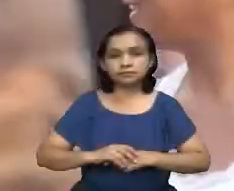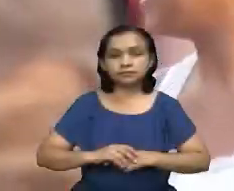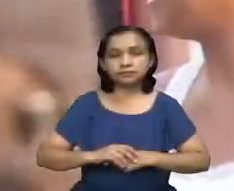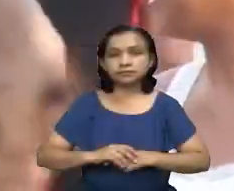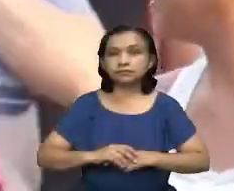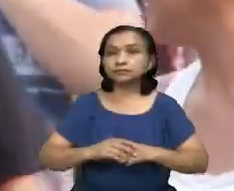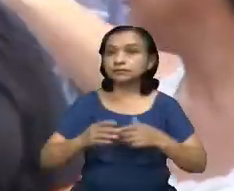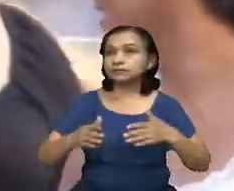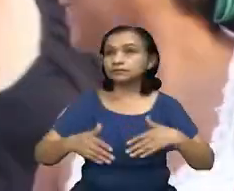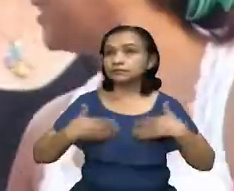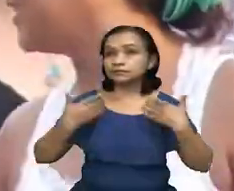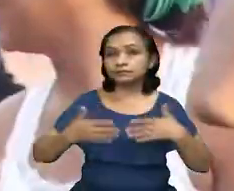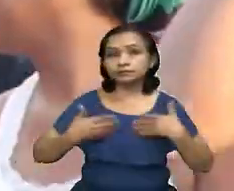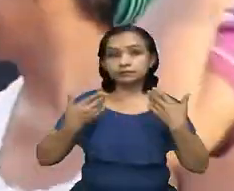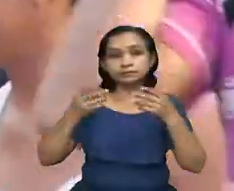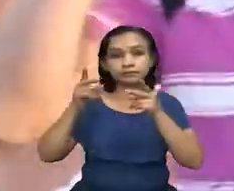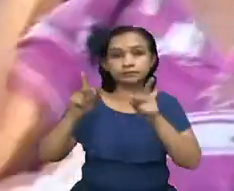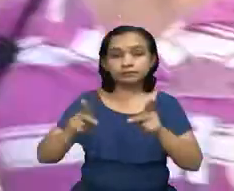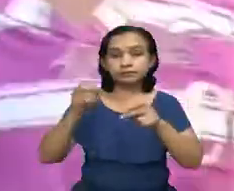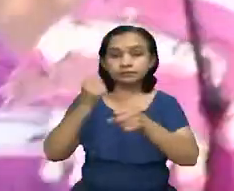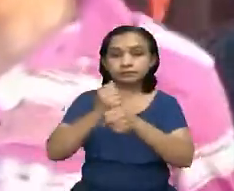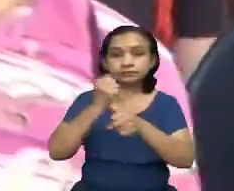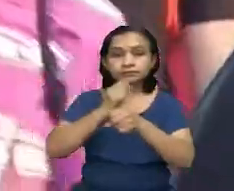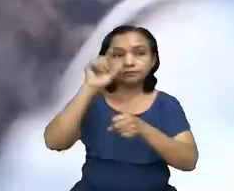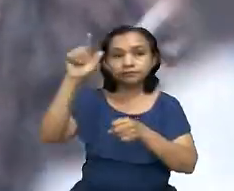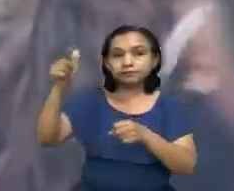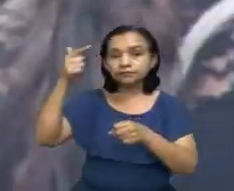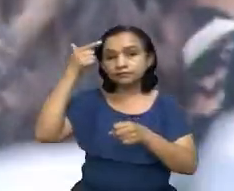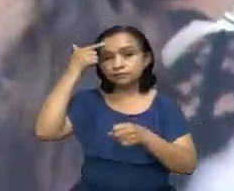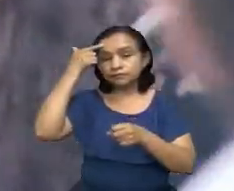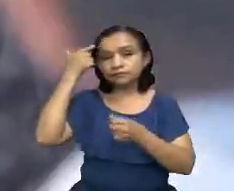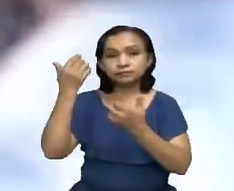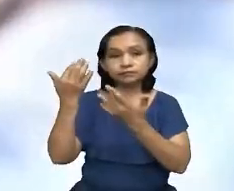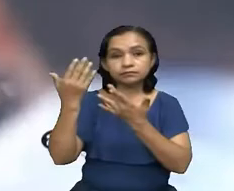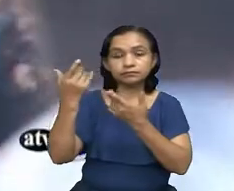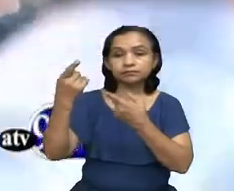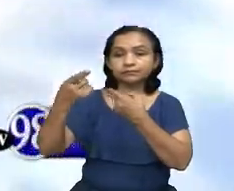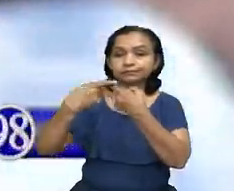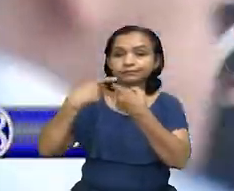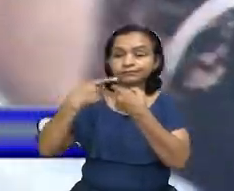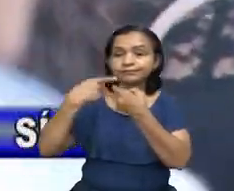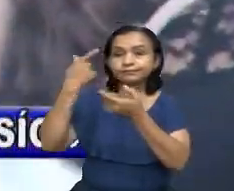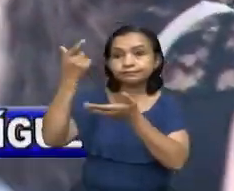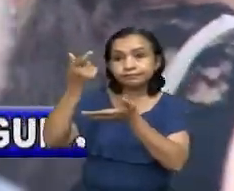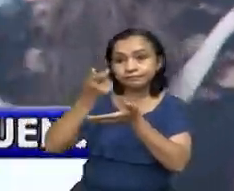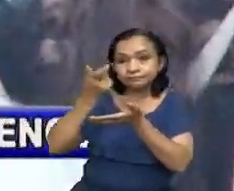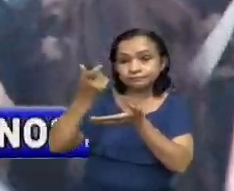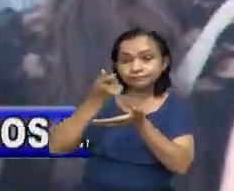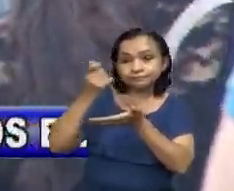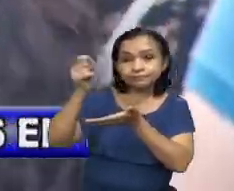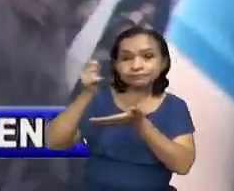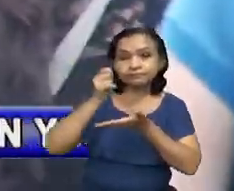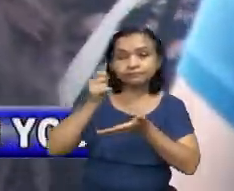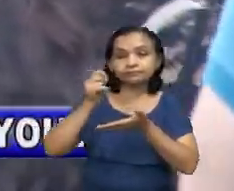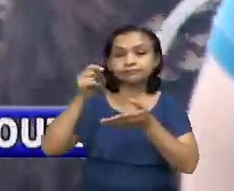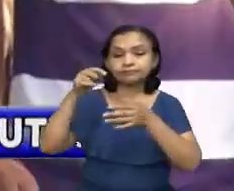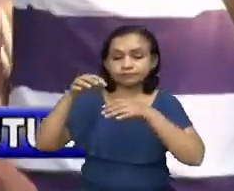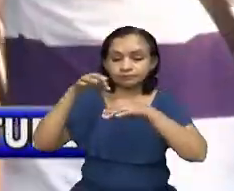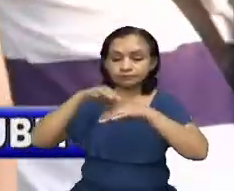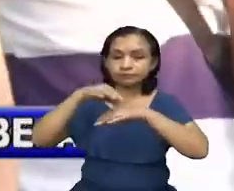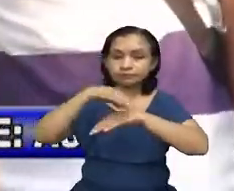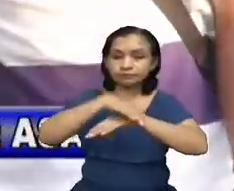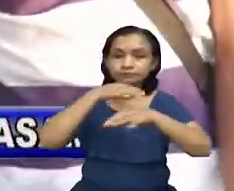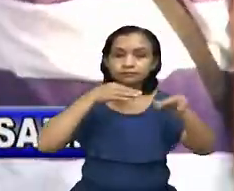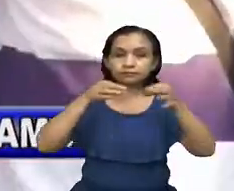Con mucho entusiasmo, trabajadores del Estado nicaragüense esperan el pago del 13º mes anunciado por la vicepresidenta Rosario Murillo